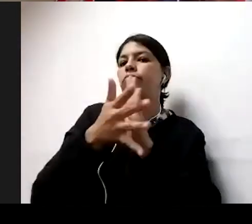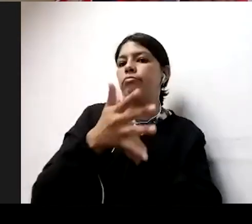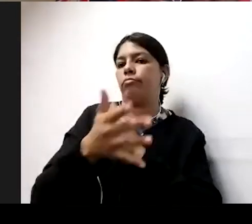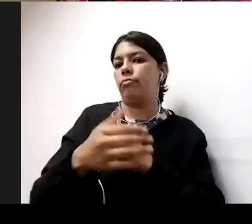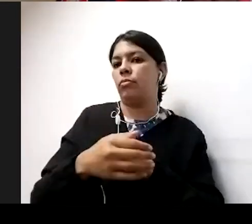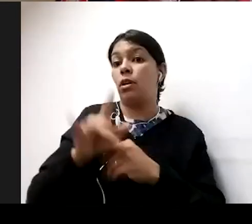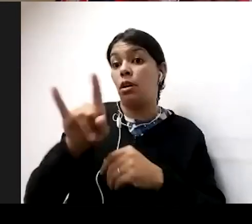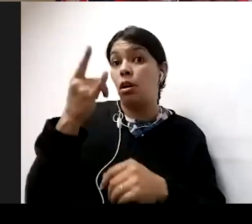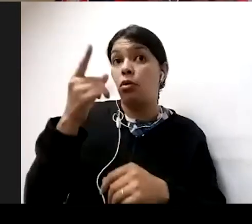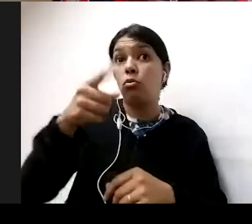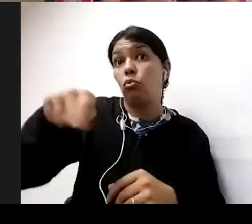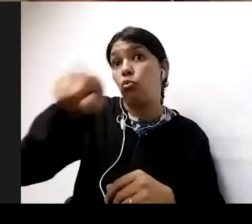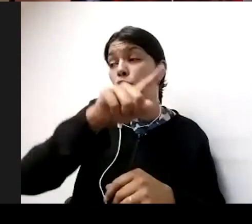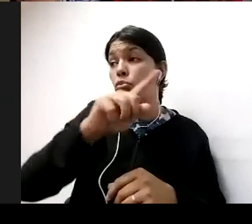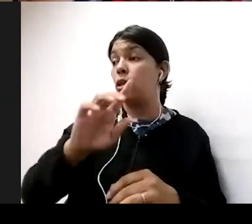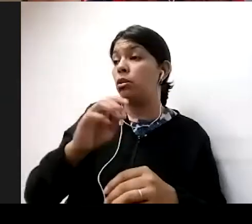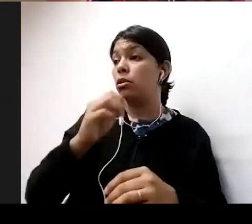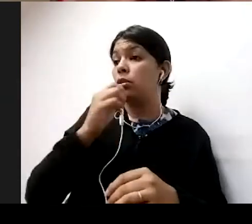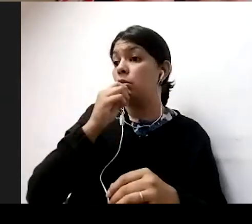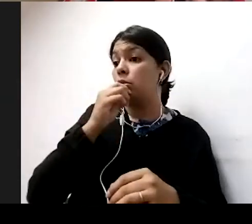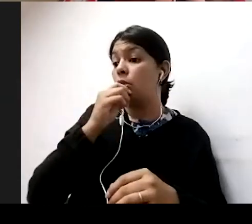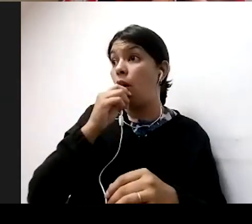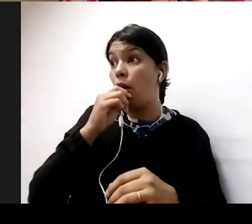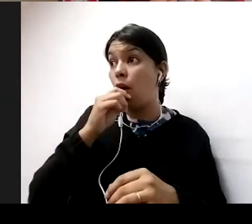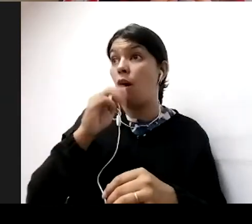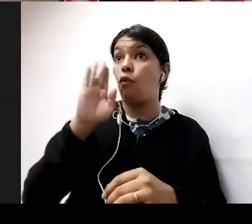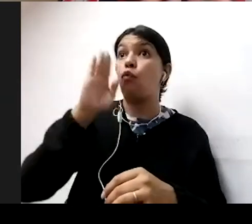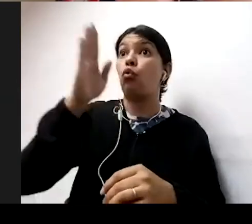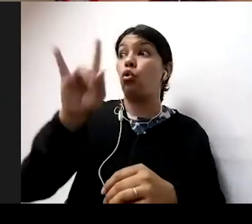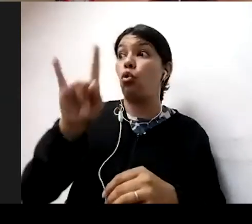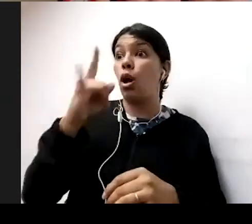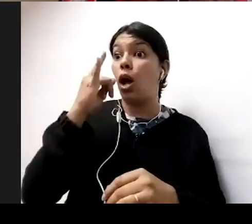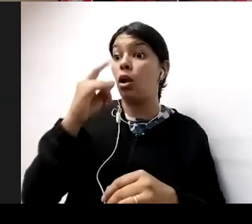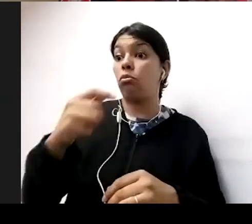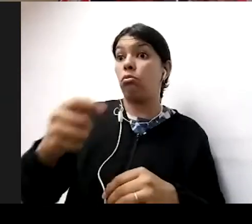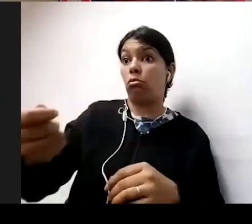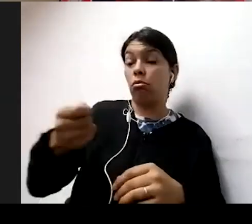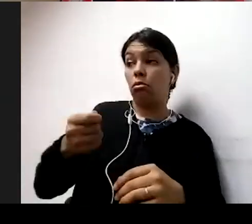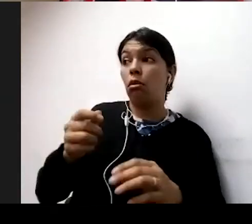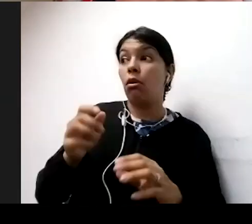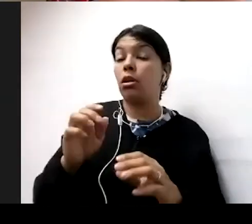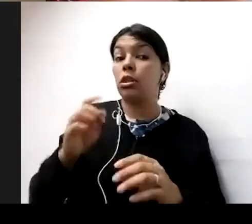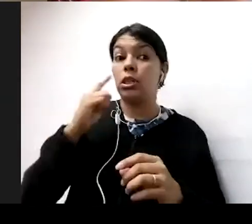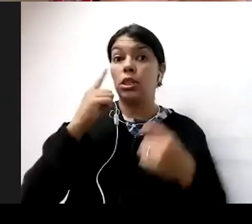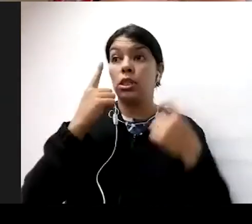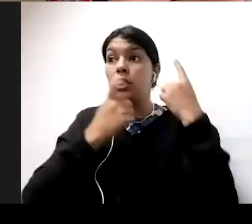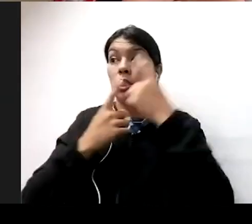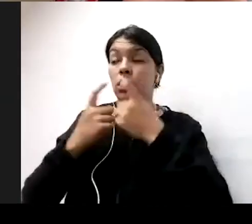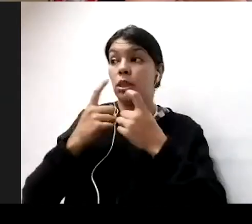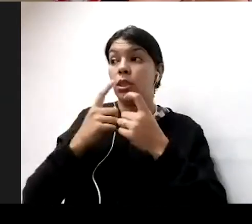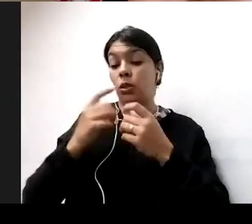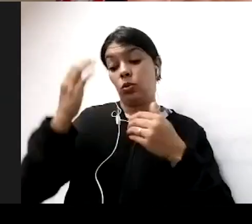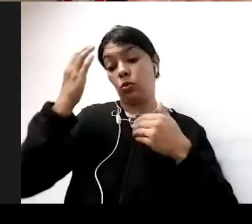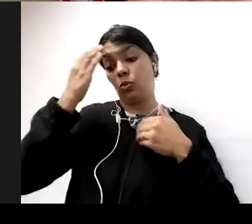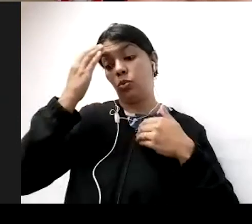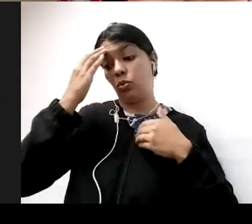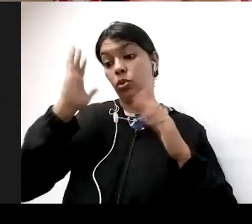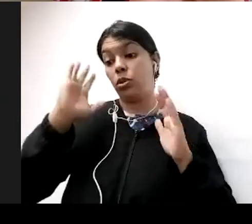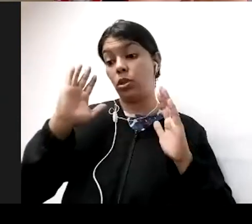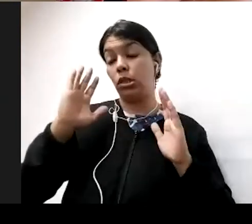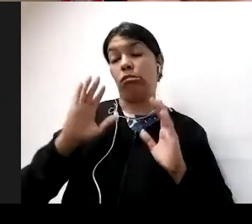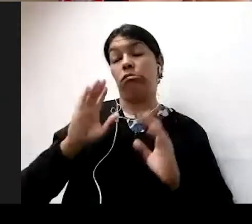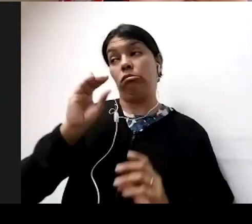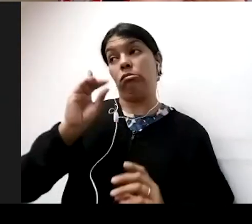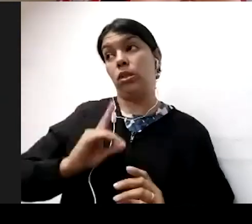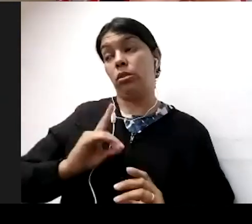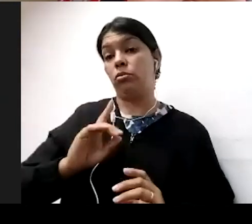están pasando por esa situación, sean capaces de tomar conciencia y sean capaces de actuar en beneficio de su salud y